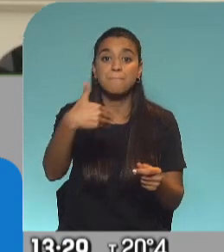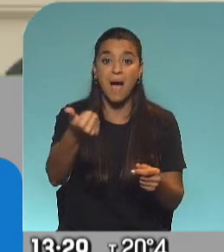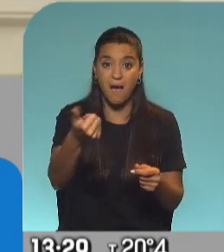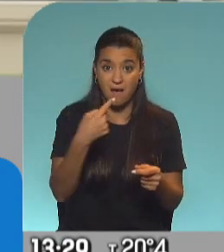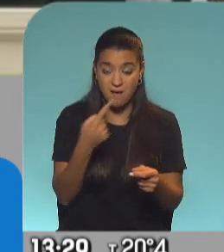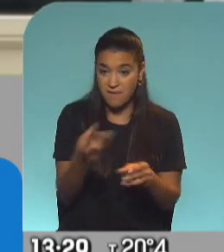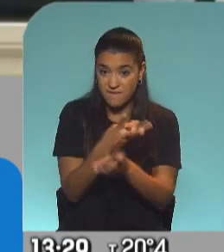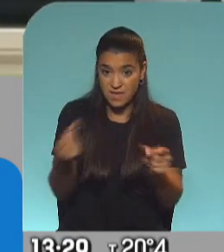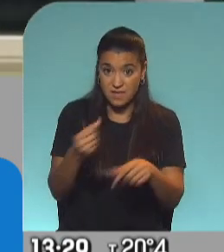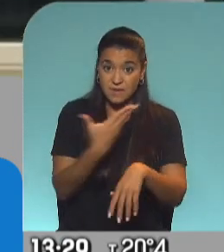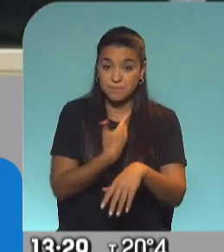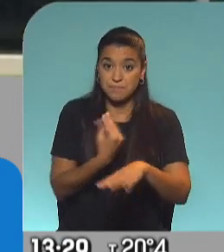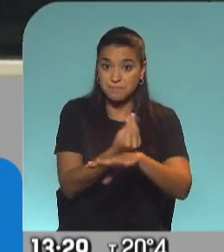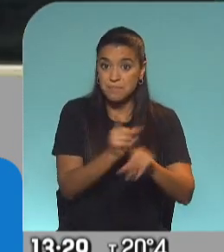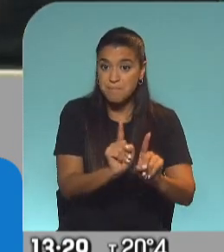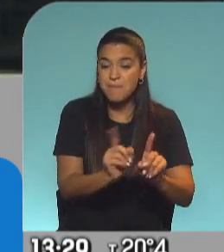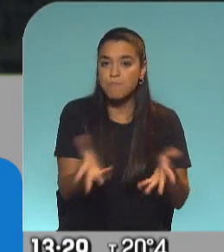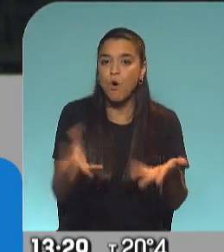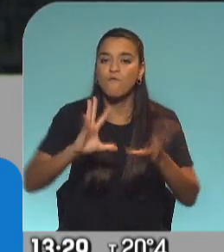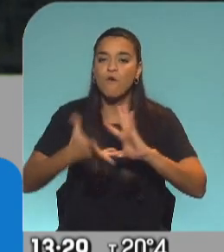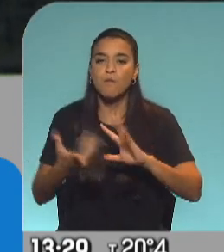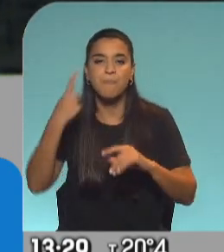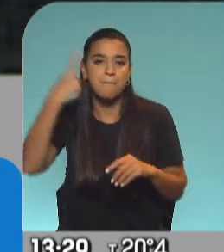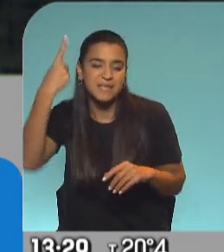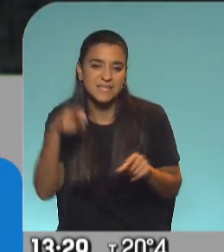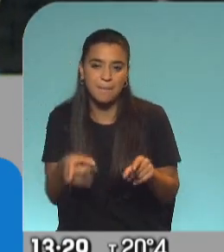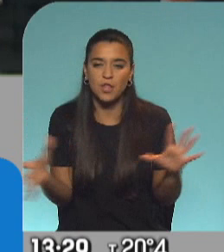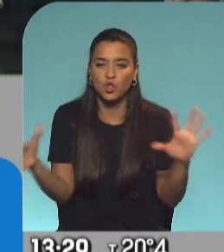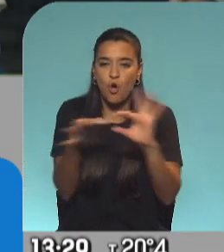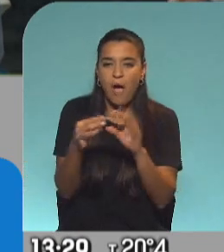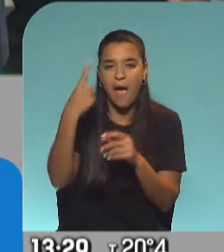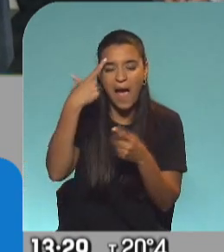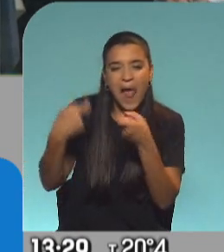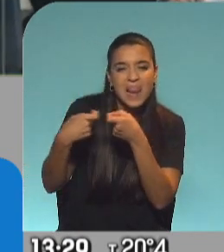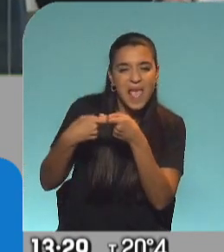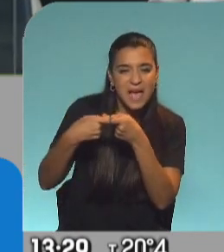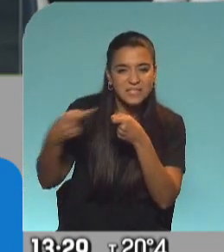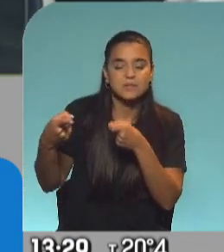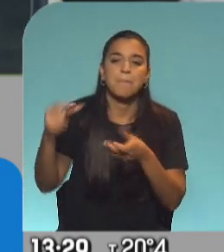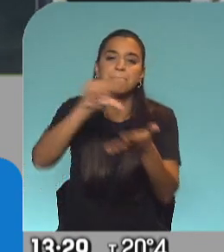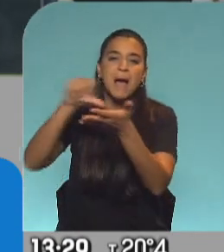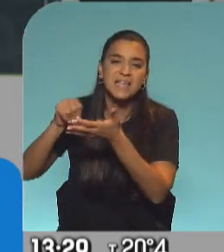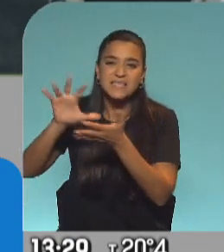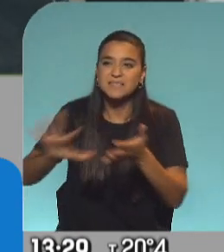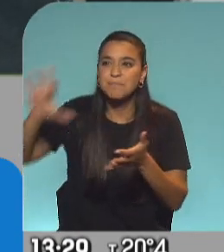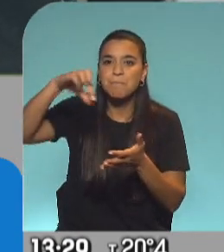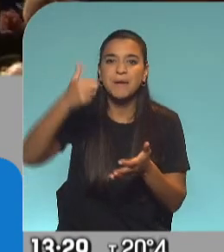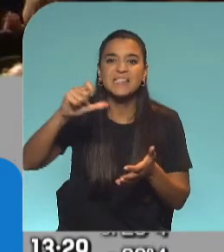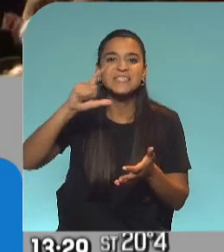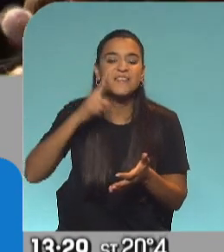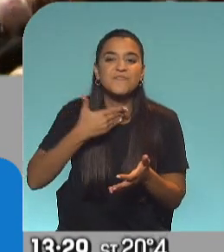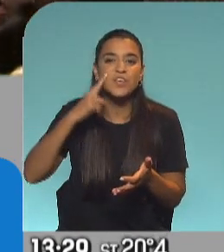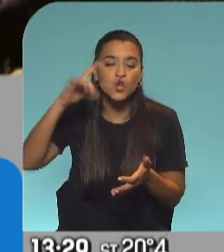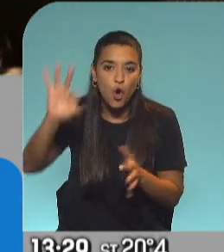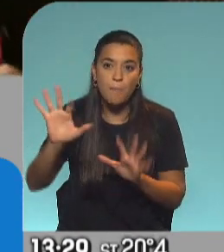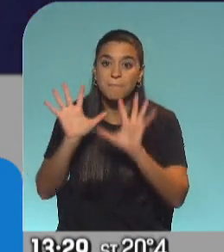que finalmente no fue pasado, con la idea de hacer una alianza con los países del Pacífico para rodear a China, contener